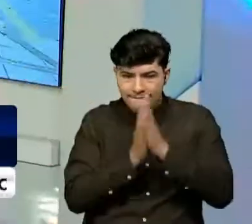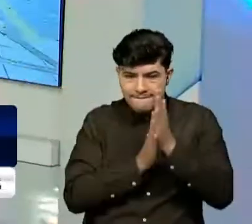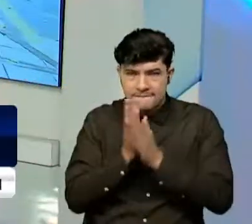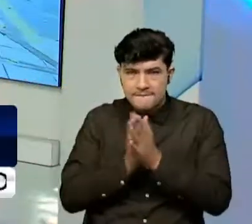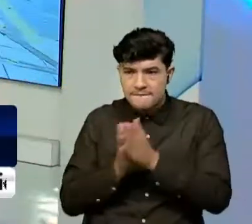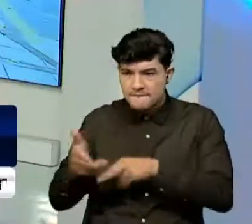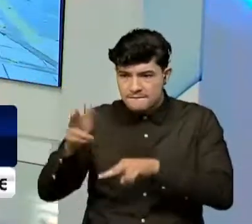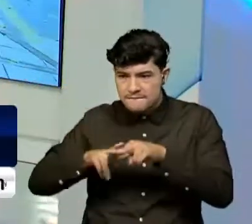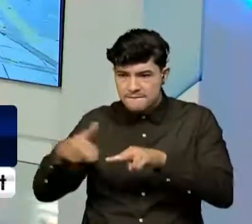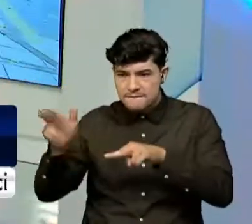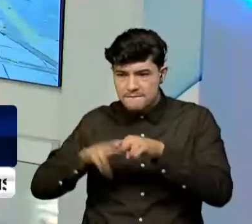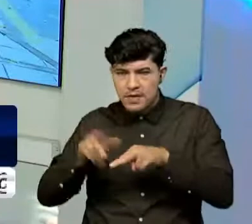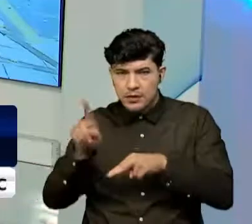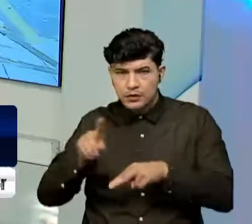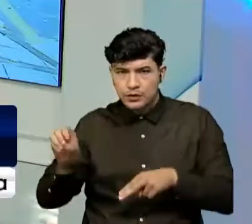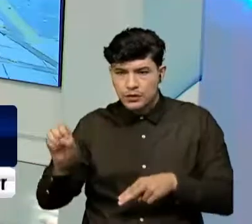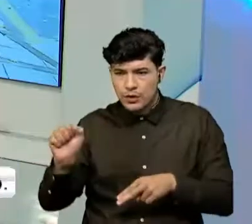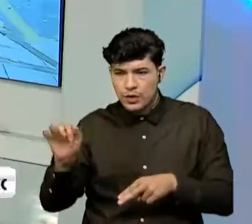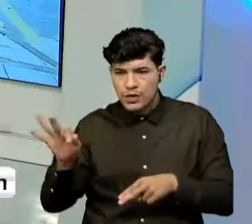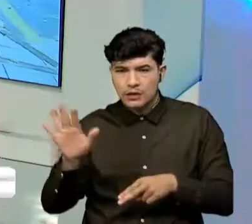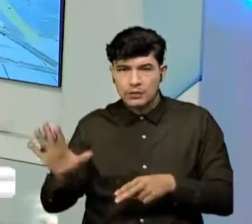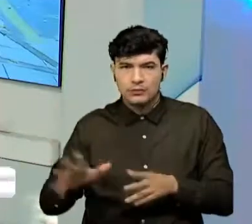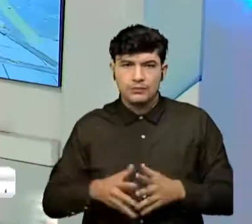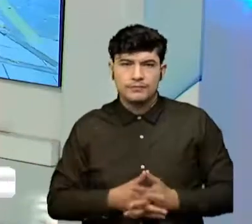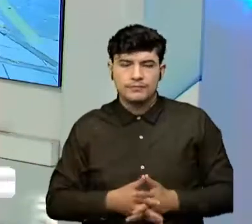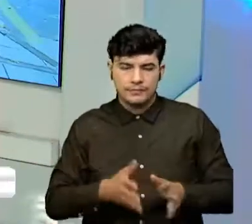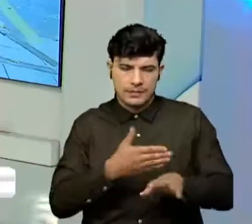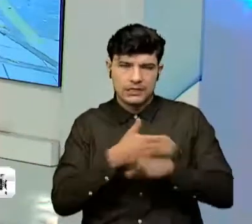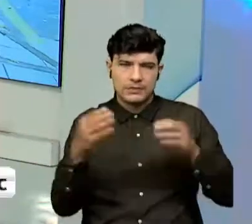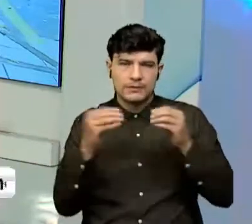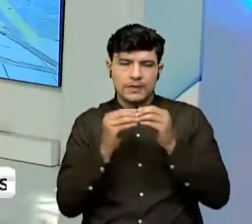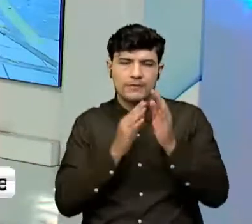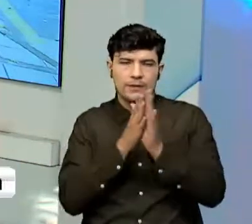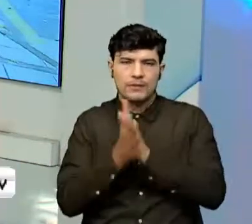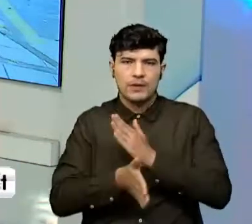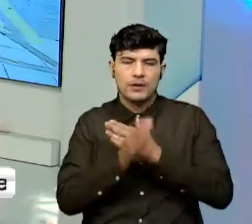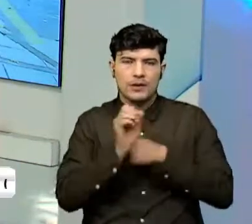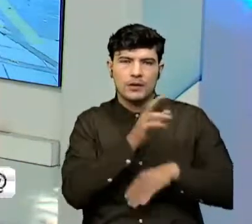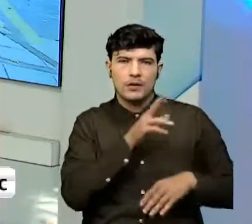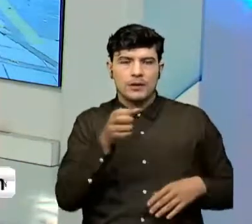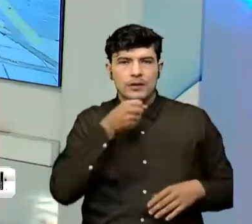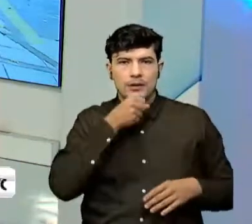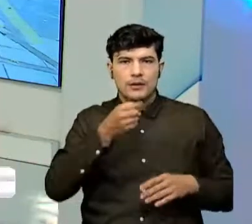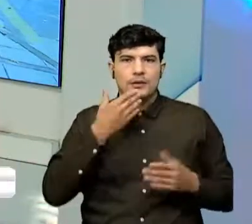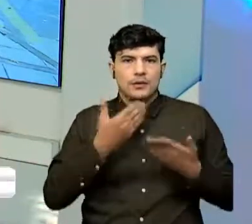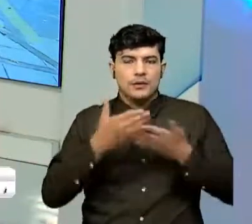el seguro obligatorio SOAT. Compañeros y televidentes, hasta aquí toda la información. Con la cámara de